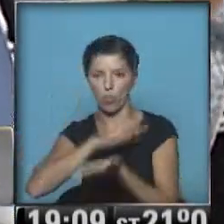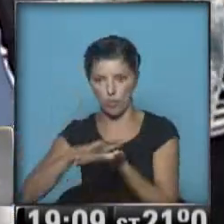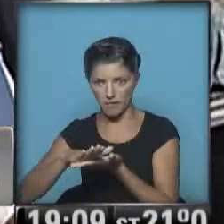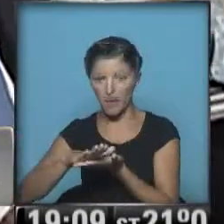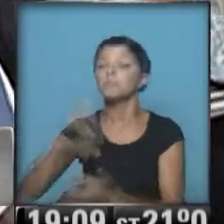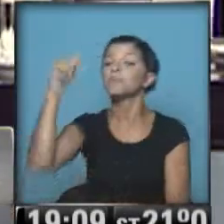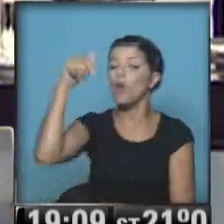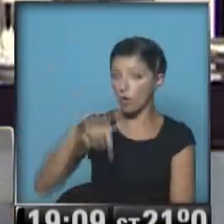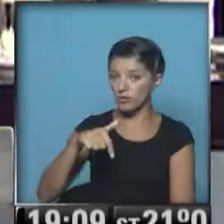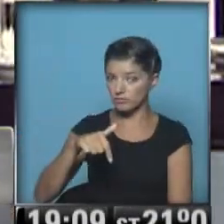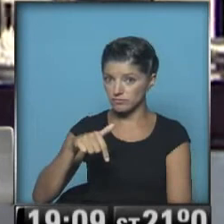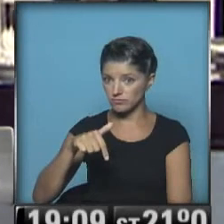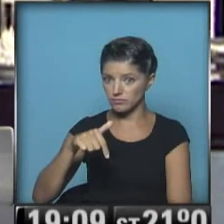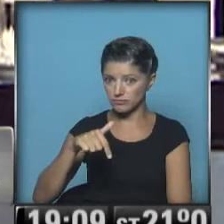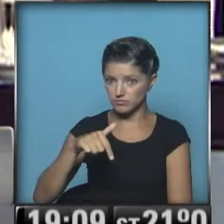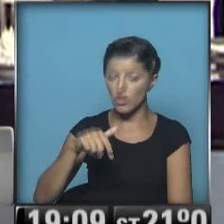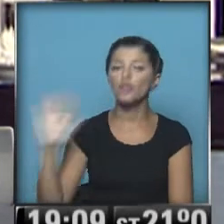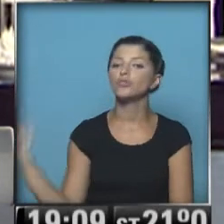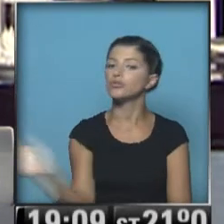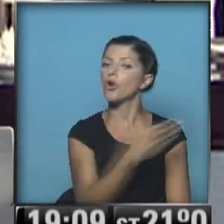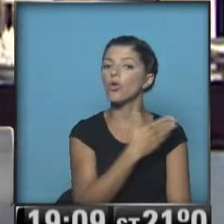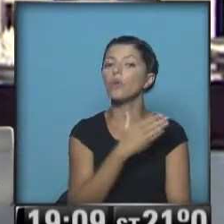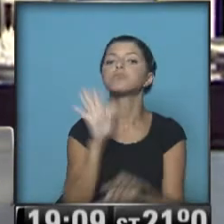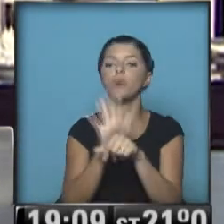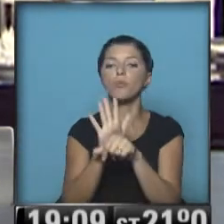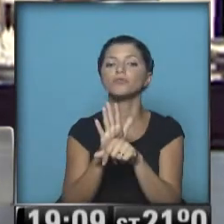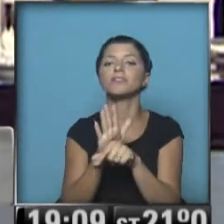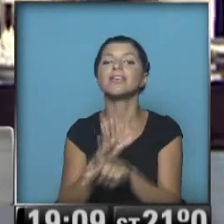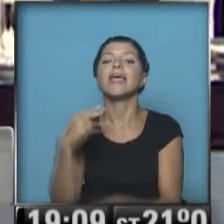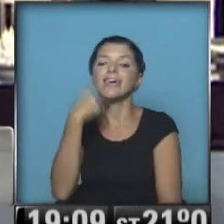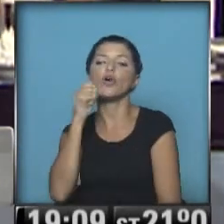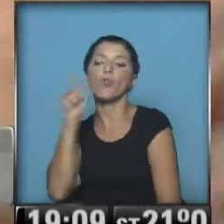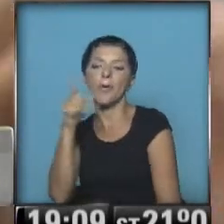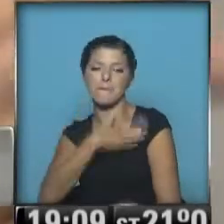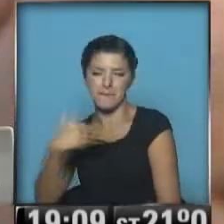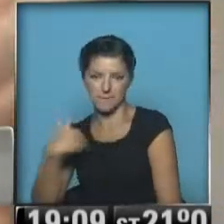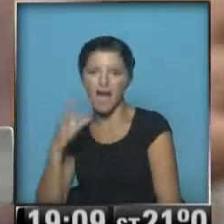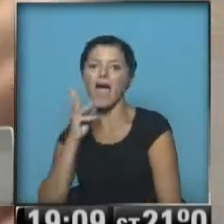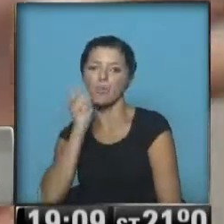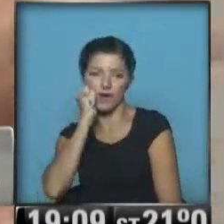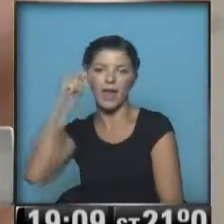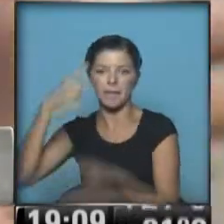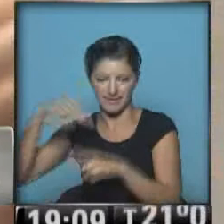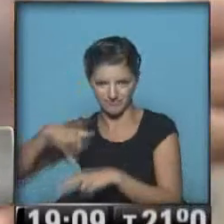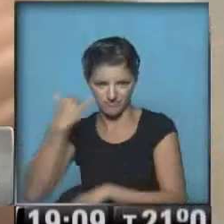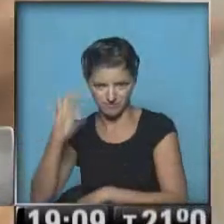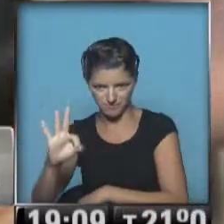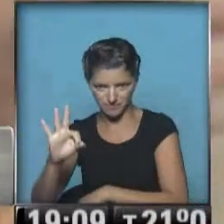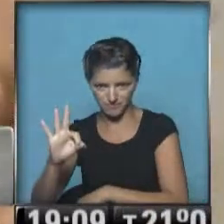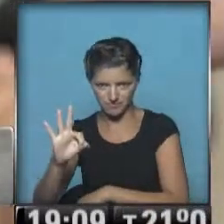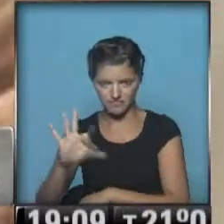Hoy, más que nunca, todos somos hijos de las madres y abuelas de Plaza de Mayo.